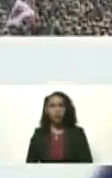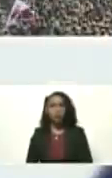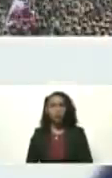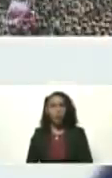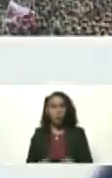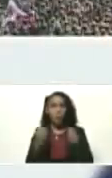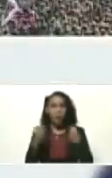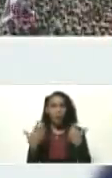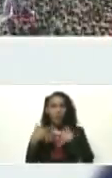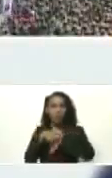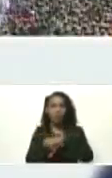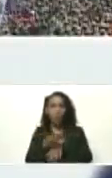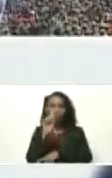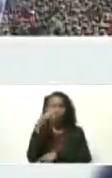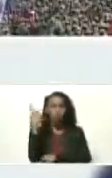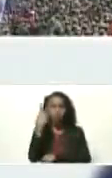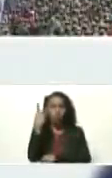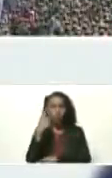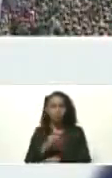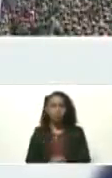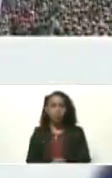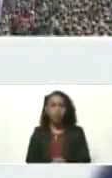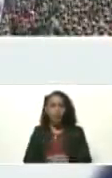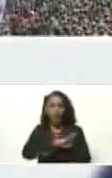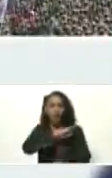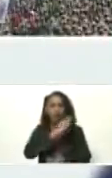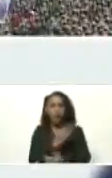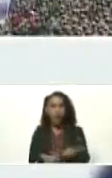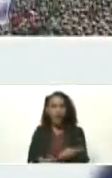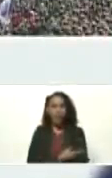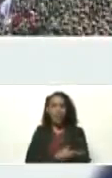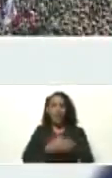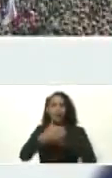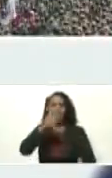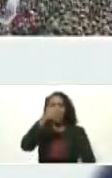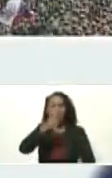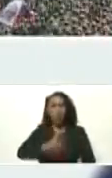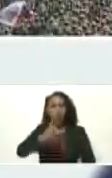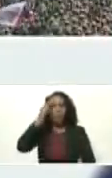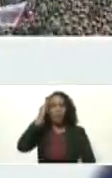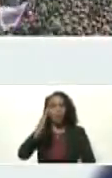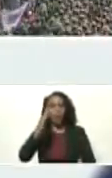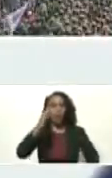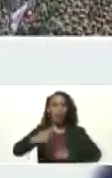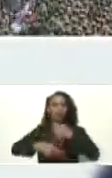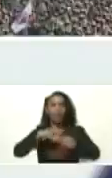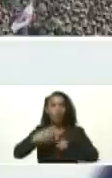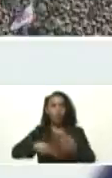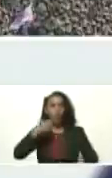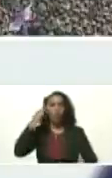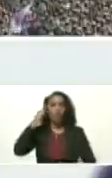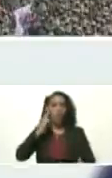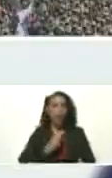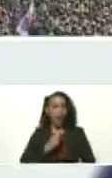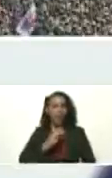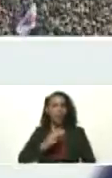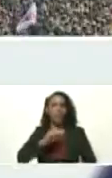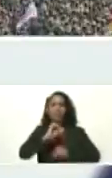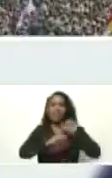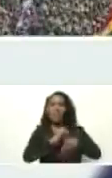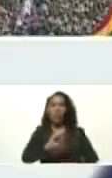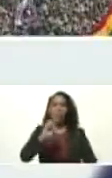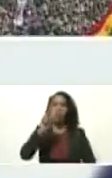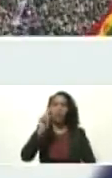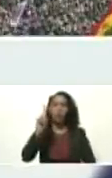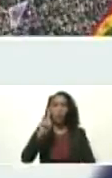para fusionarse en uno solo, la fuerza cívico-militar de la revolución bolivariana del siglo